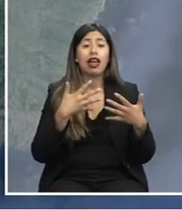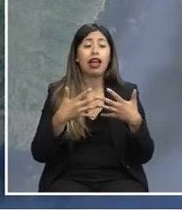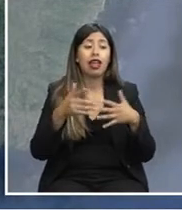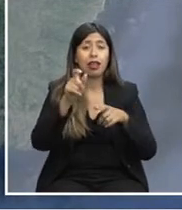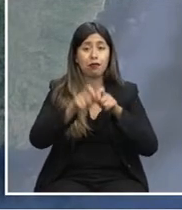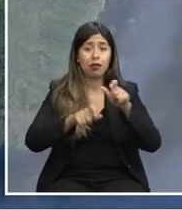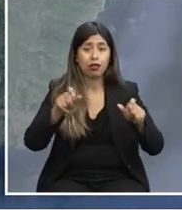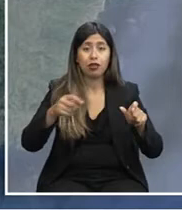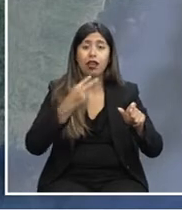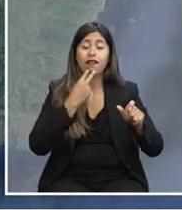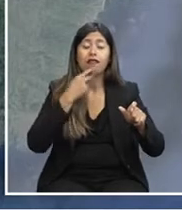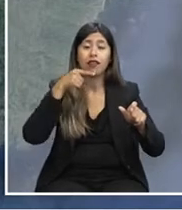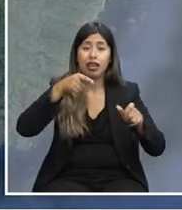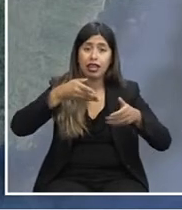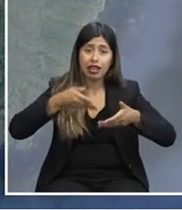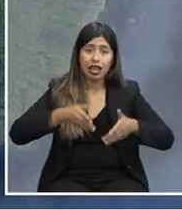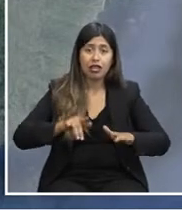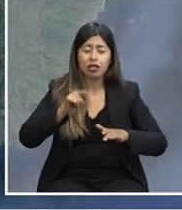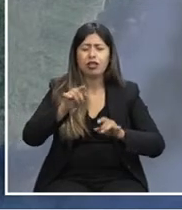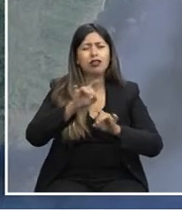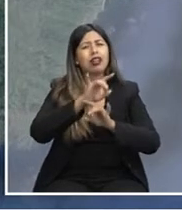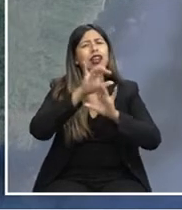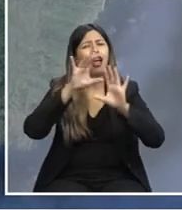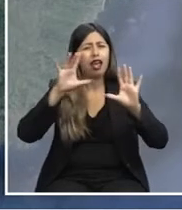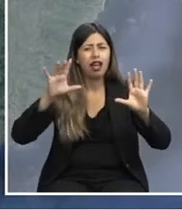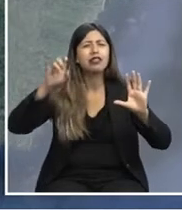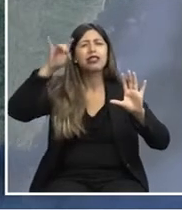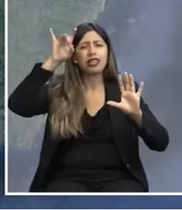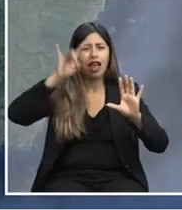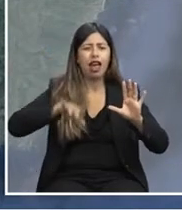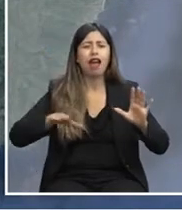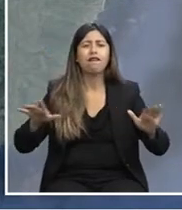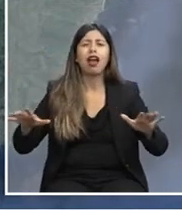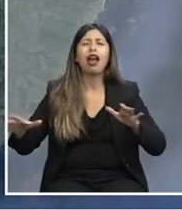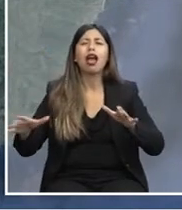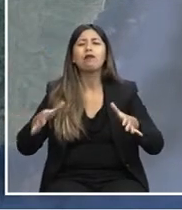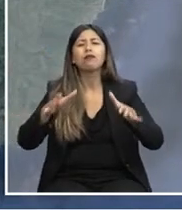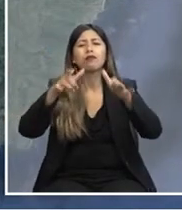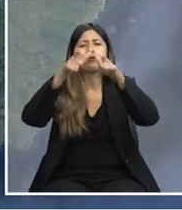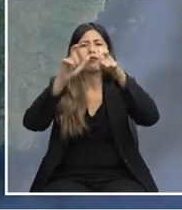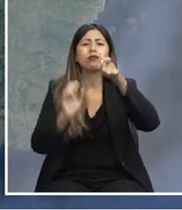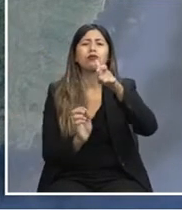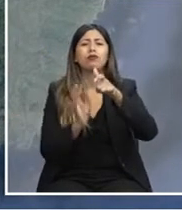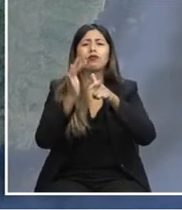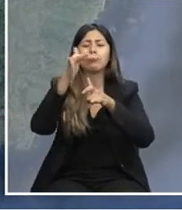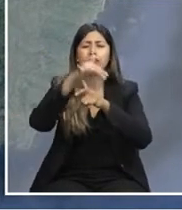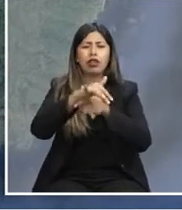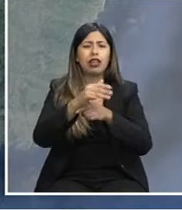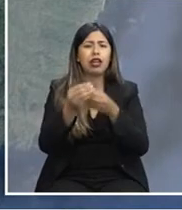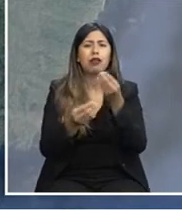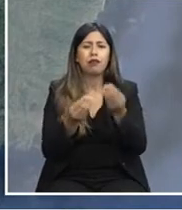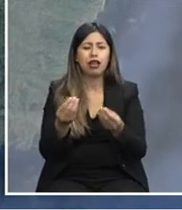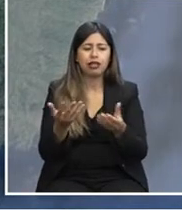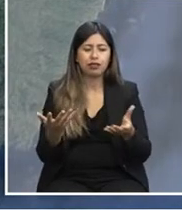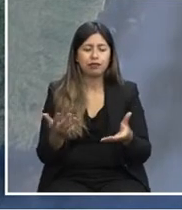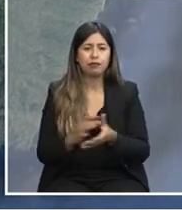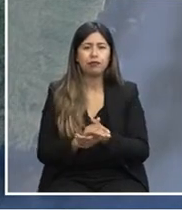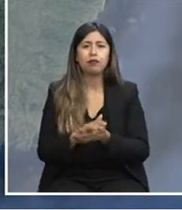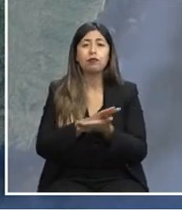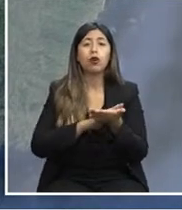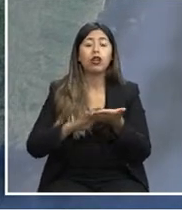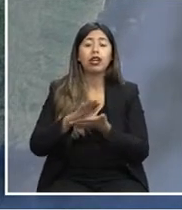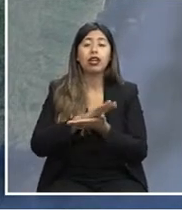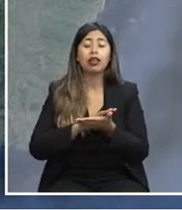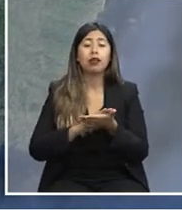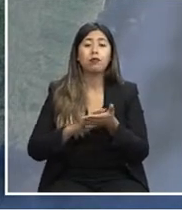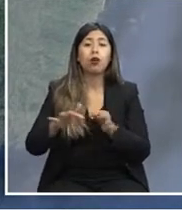población nativa tiene muy claro qué es lo que ocurre con la actividad volcánica. Ejemplo, las Islas Antillas,